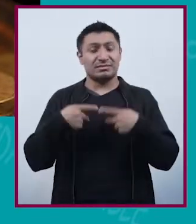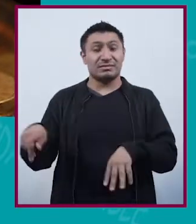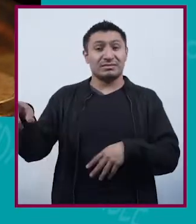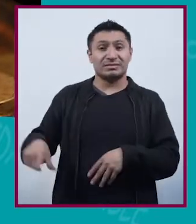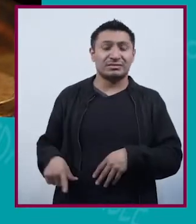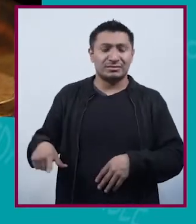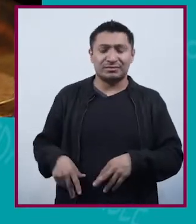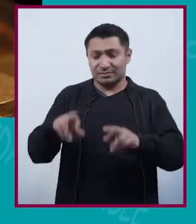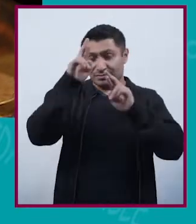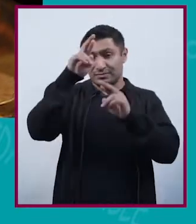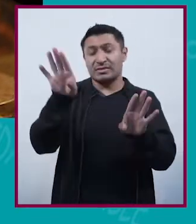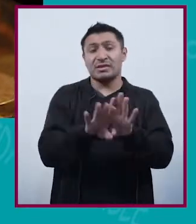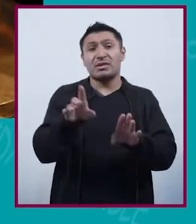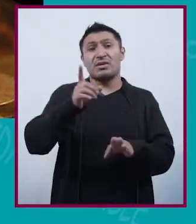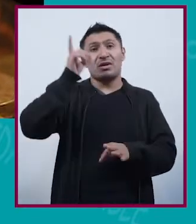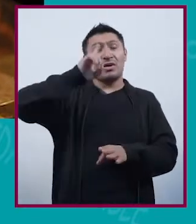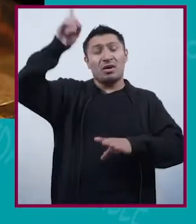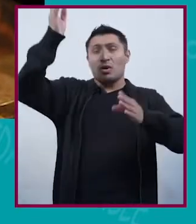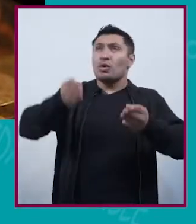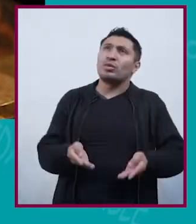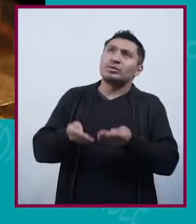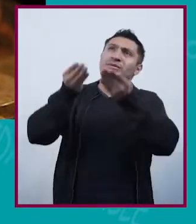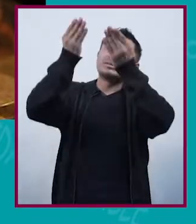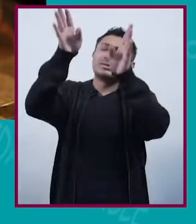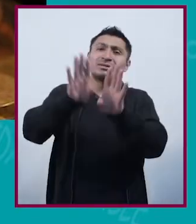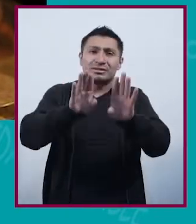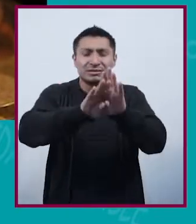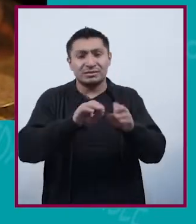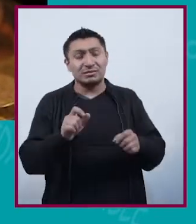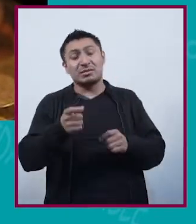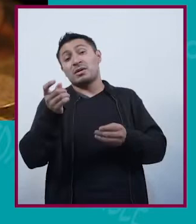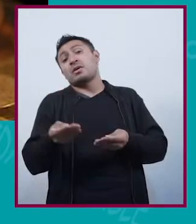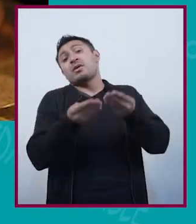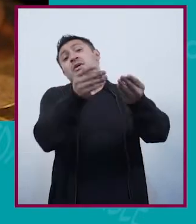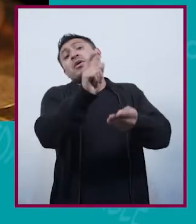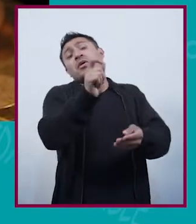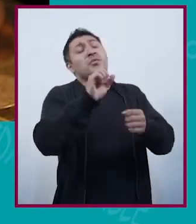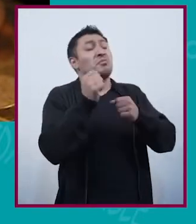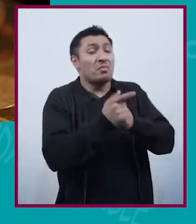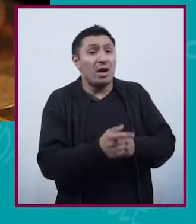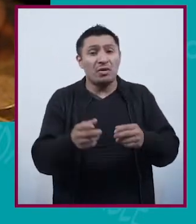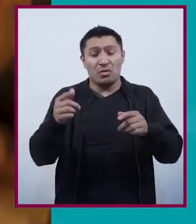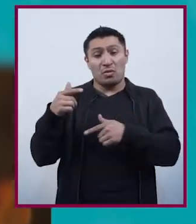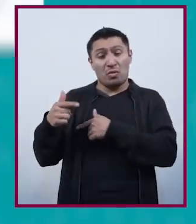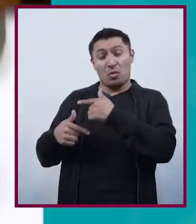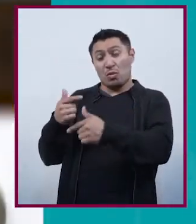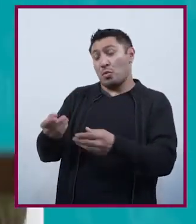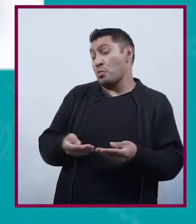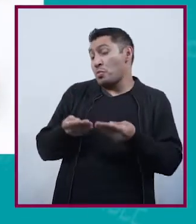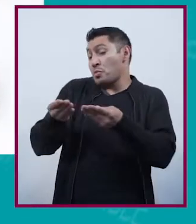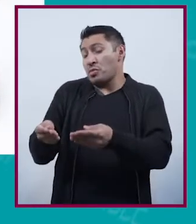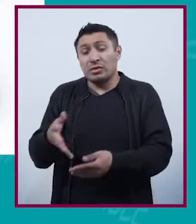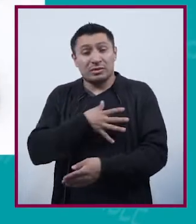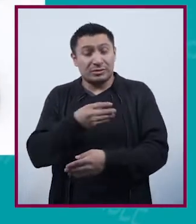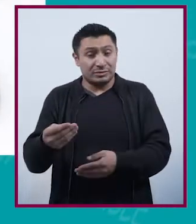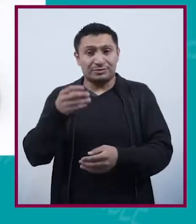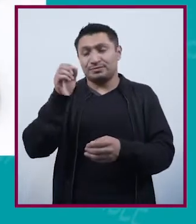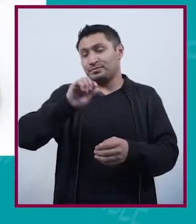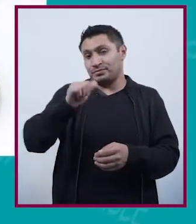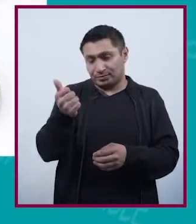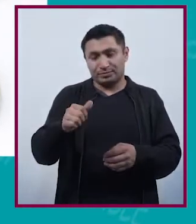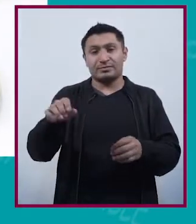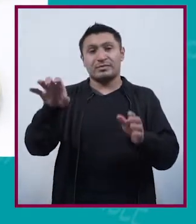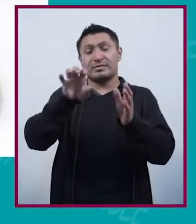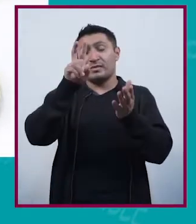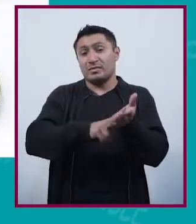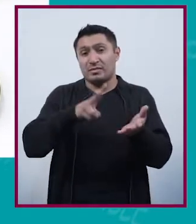los gobernantes, presentar ofrendas a los dioses, ofrecer una dote al novio, heredar a los hijos. Otra ventaja era que su